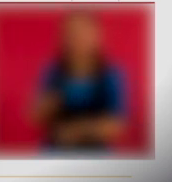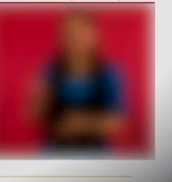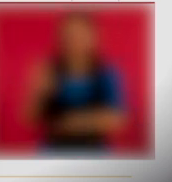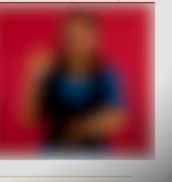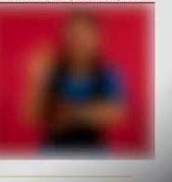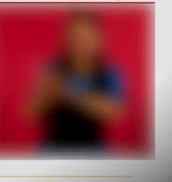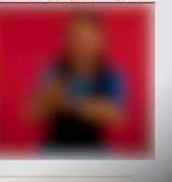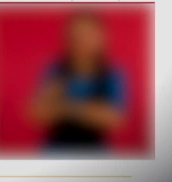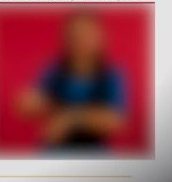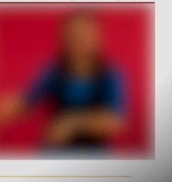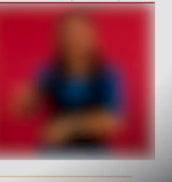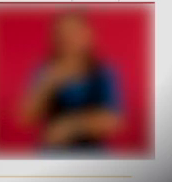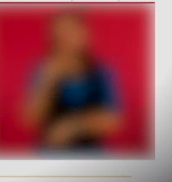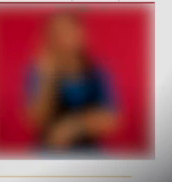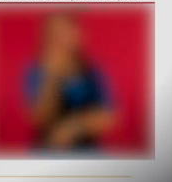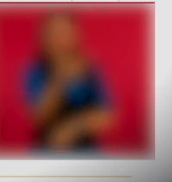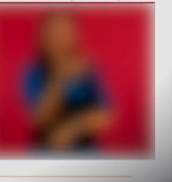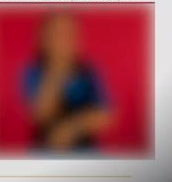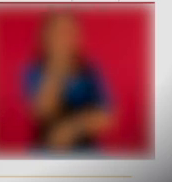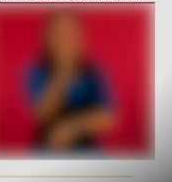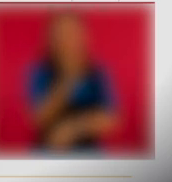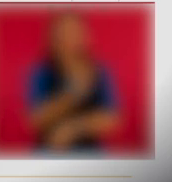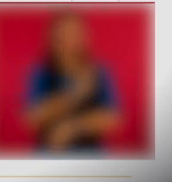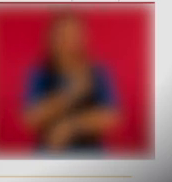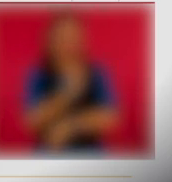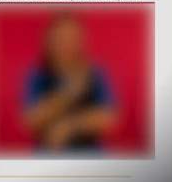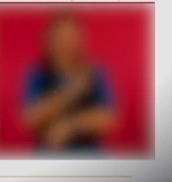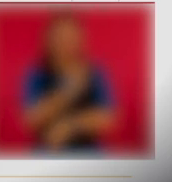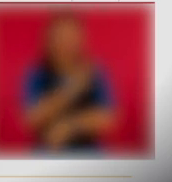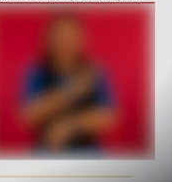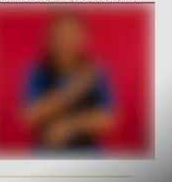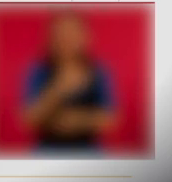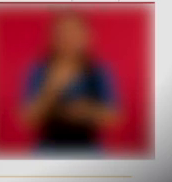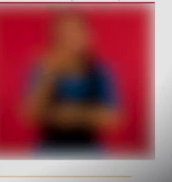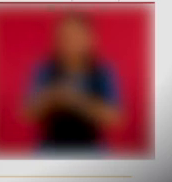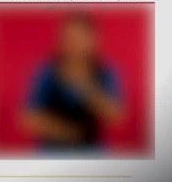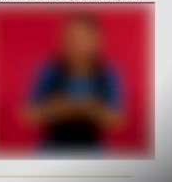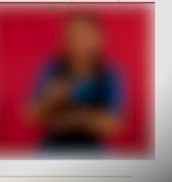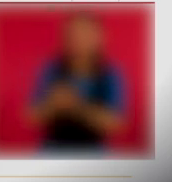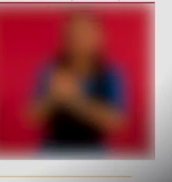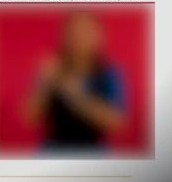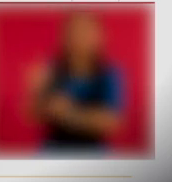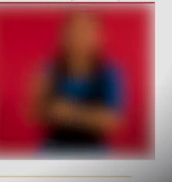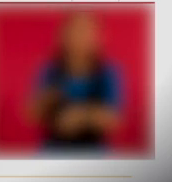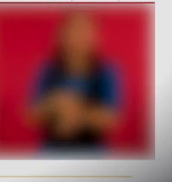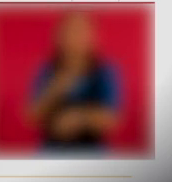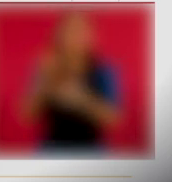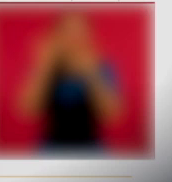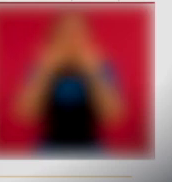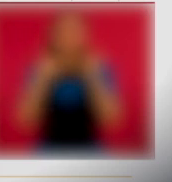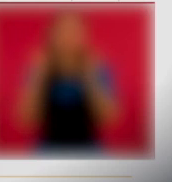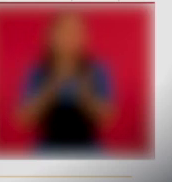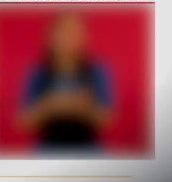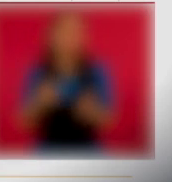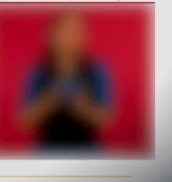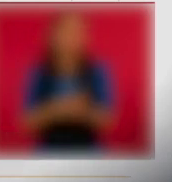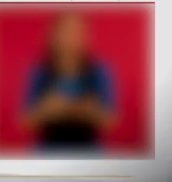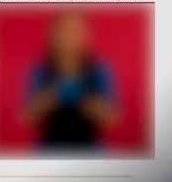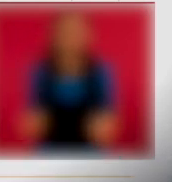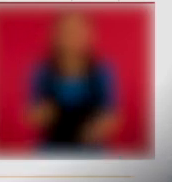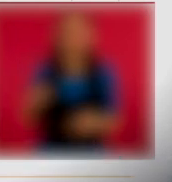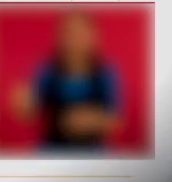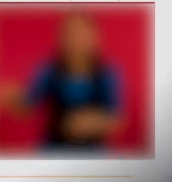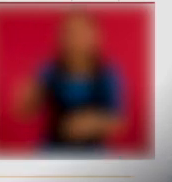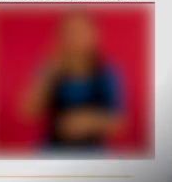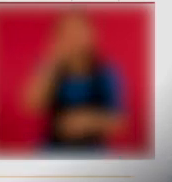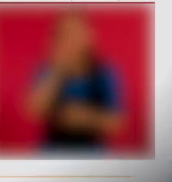la politización de su integración, el acceso limitado a servicios, porque como no son regulares, no tienen acceso a servicios